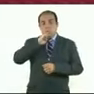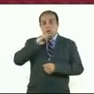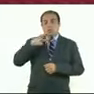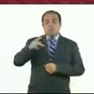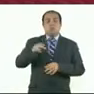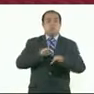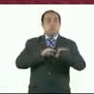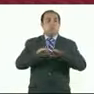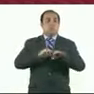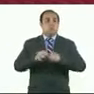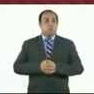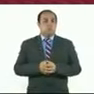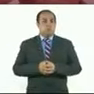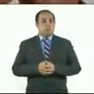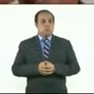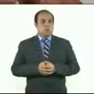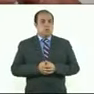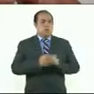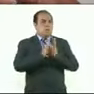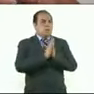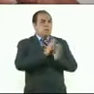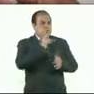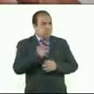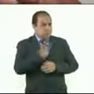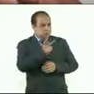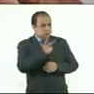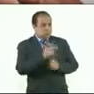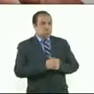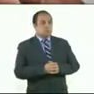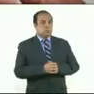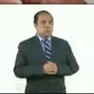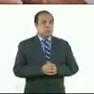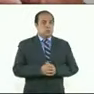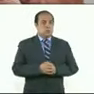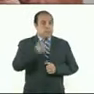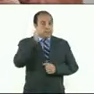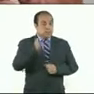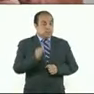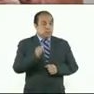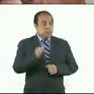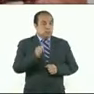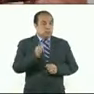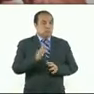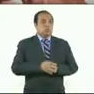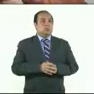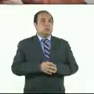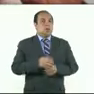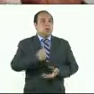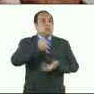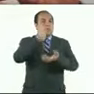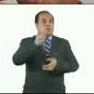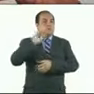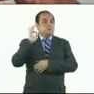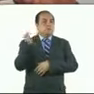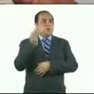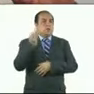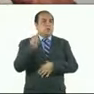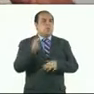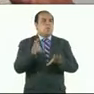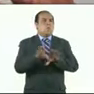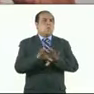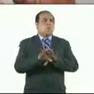Doctora, si me pudiera hacer favor preguntarle, bueno, si finalmente se aprobó ya el presupuesto federal, ¿cómo vio usted